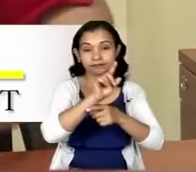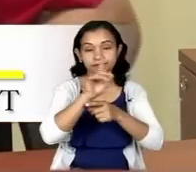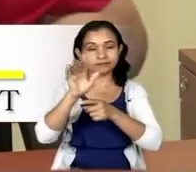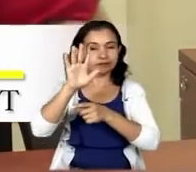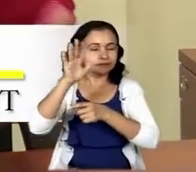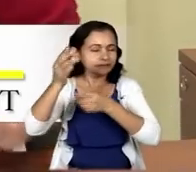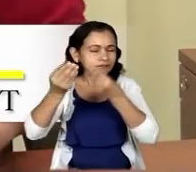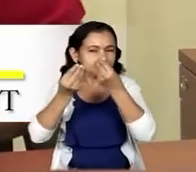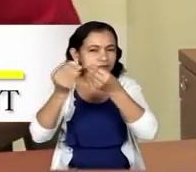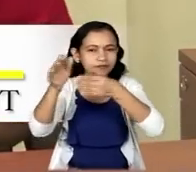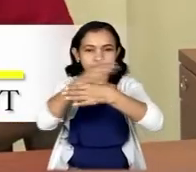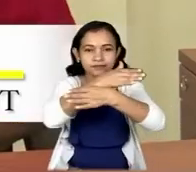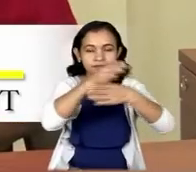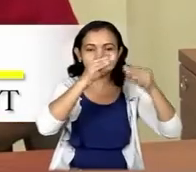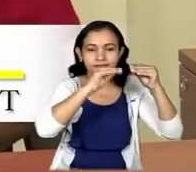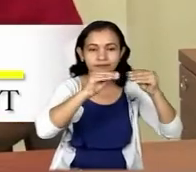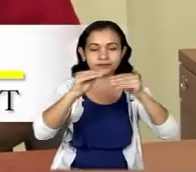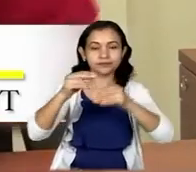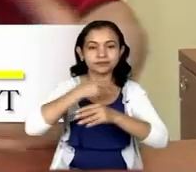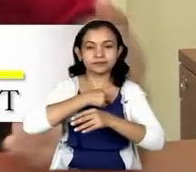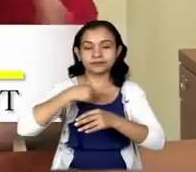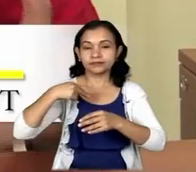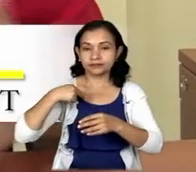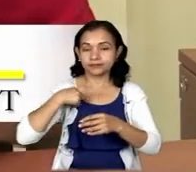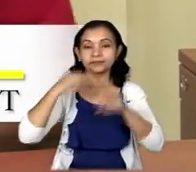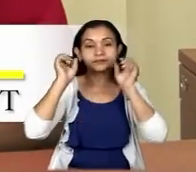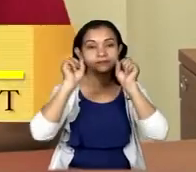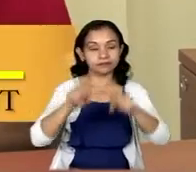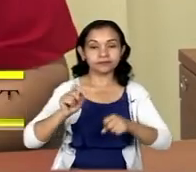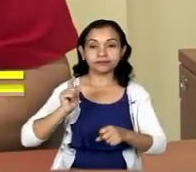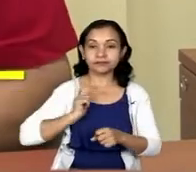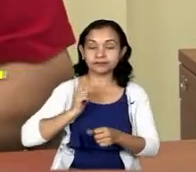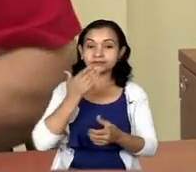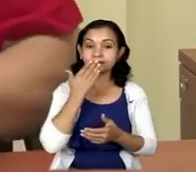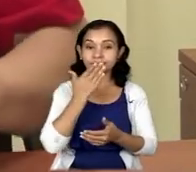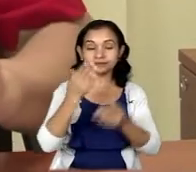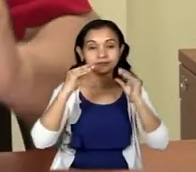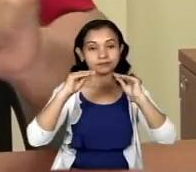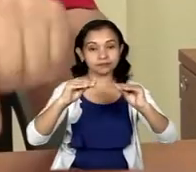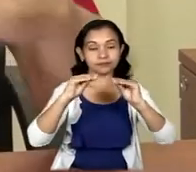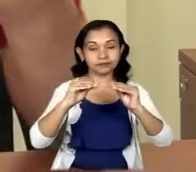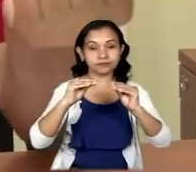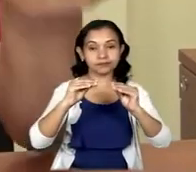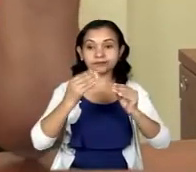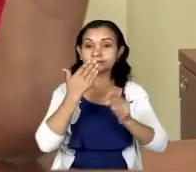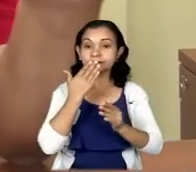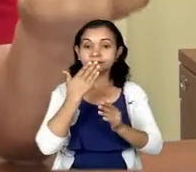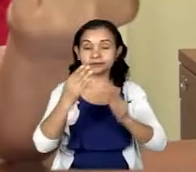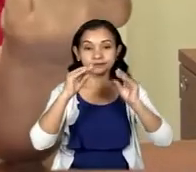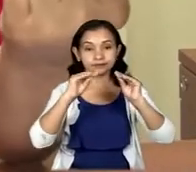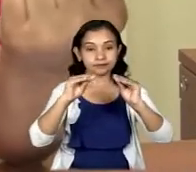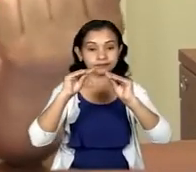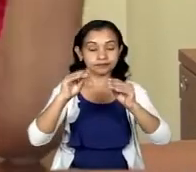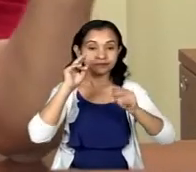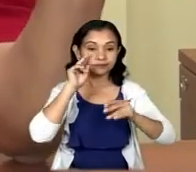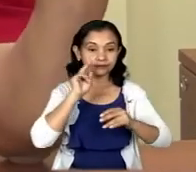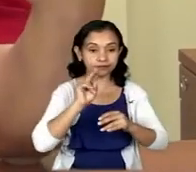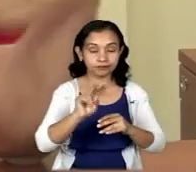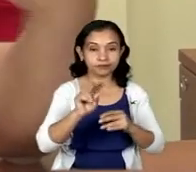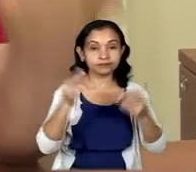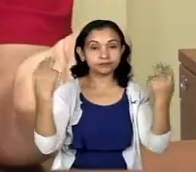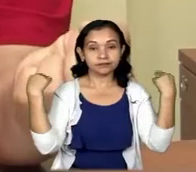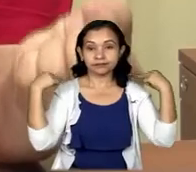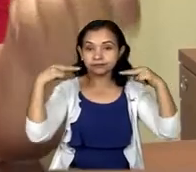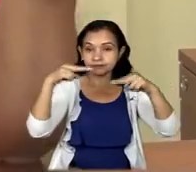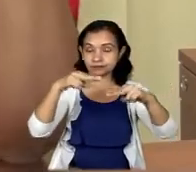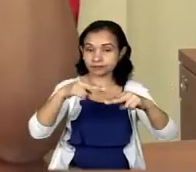o sea, todo lo que estamos construyendo para poder tener esa calidad de la educación. Insisto, la calidad de la educación nosotros la miramos como docentes,